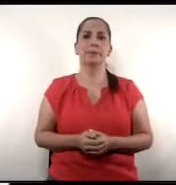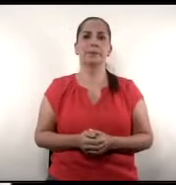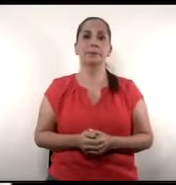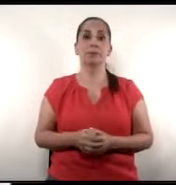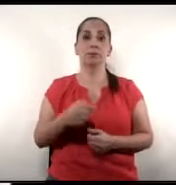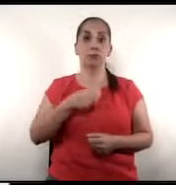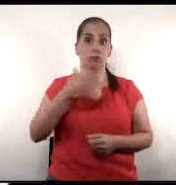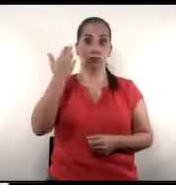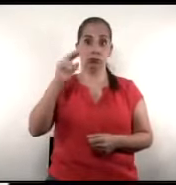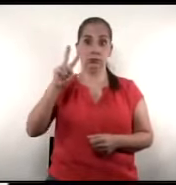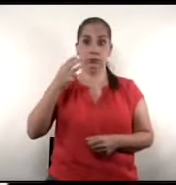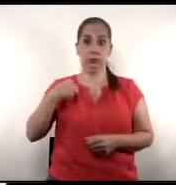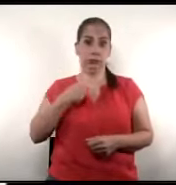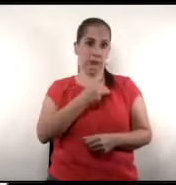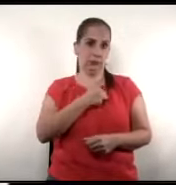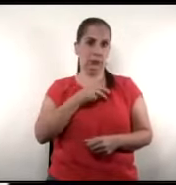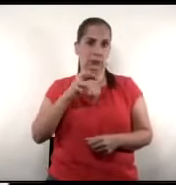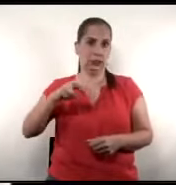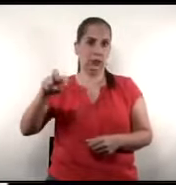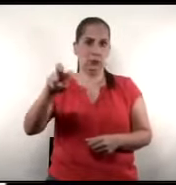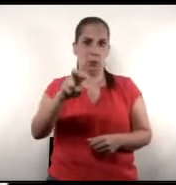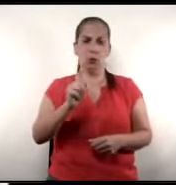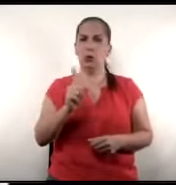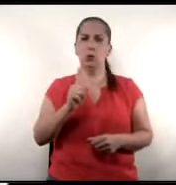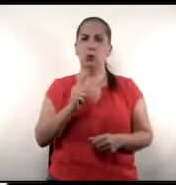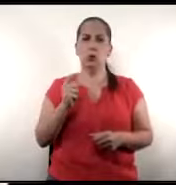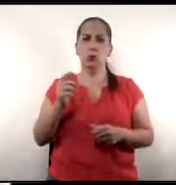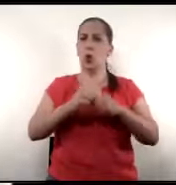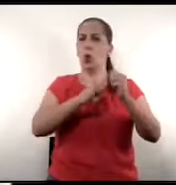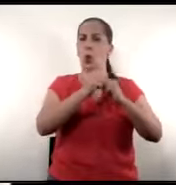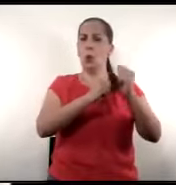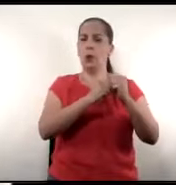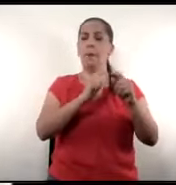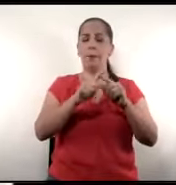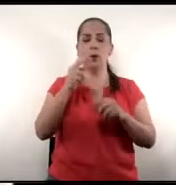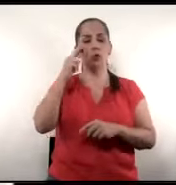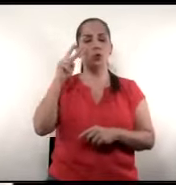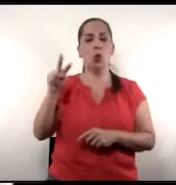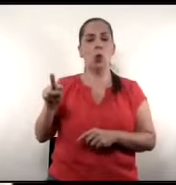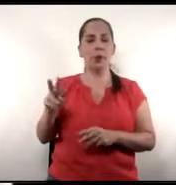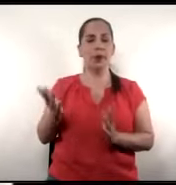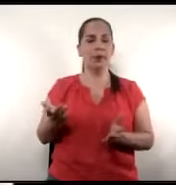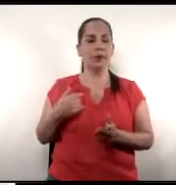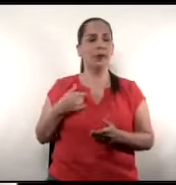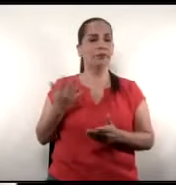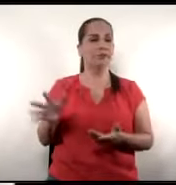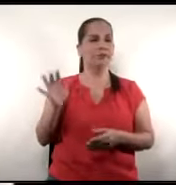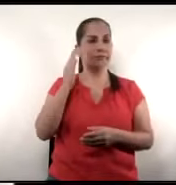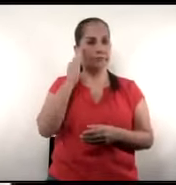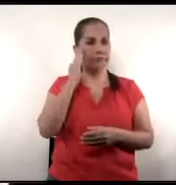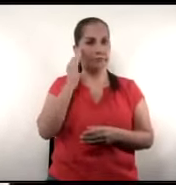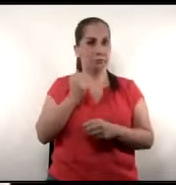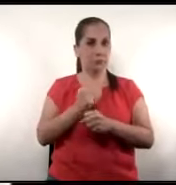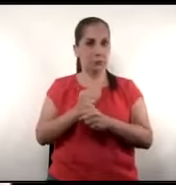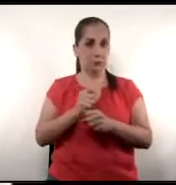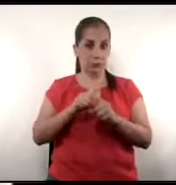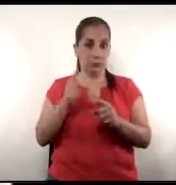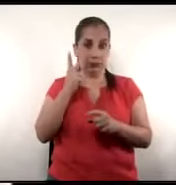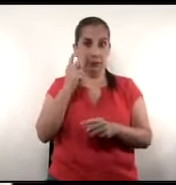Yo fui viceministro de Transportes, no de Obra. Sin embargo, pues lo veía bastante de cerca. Y se ve no solo